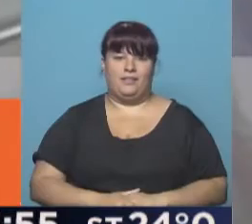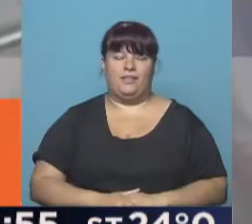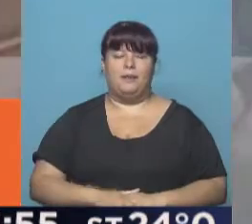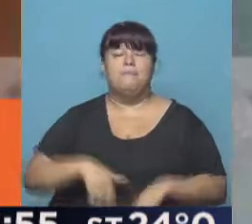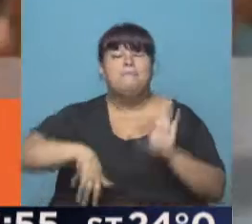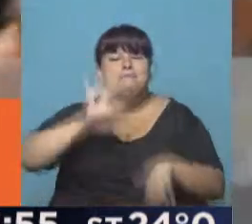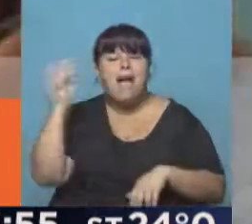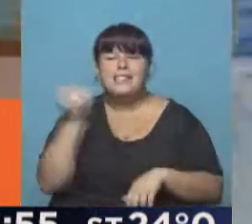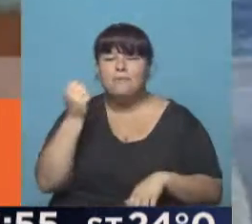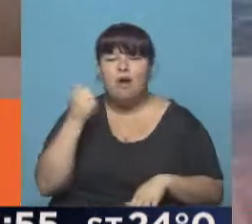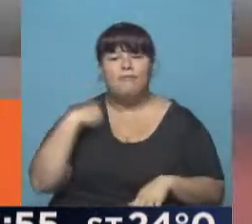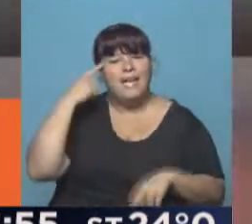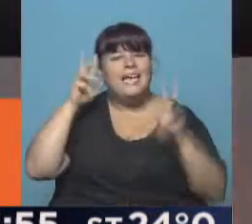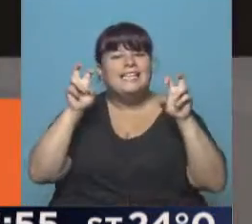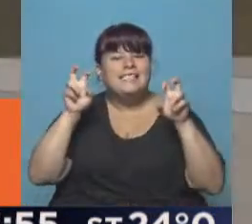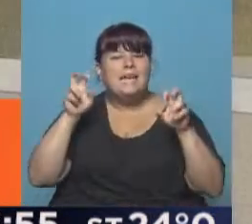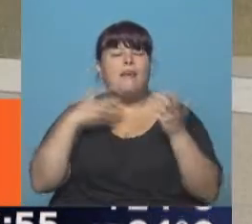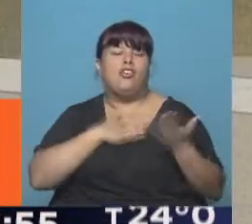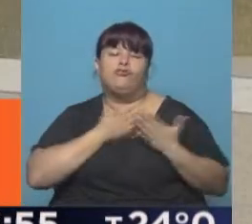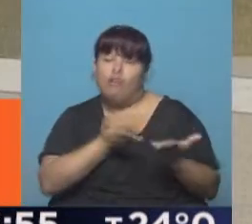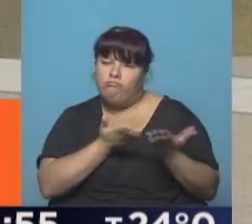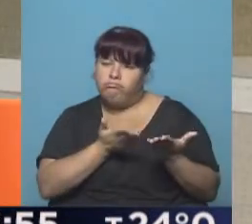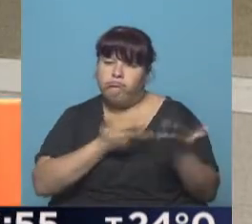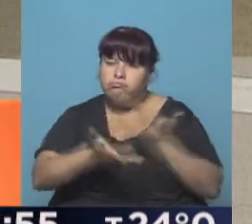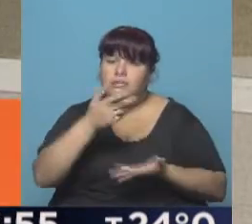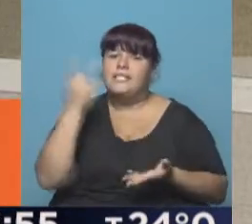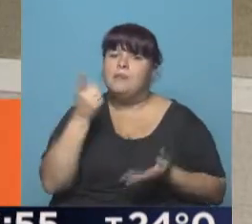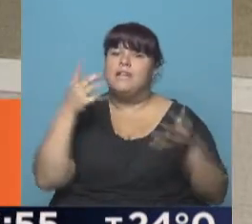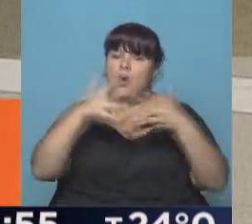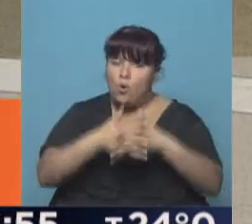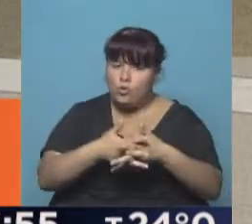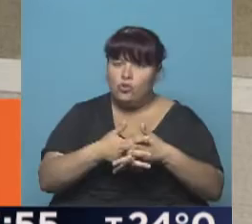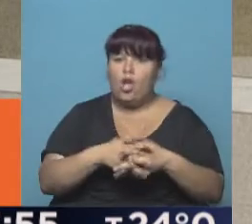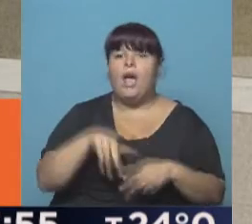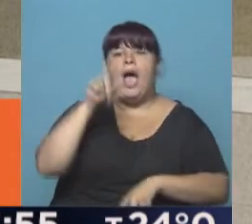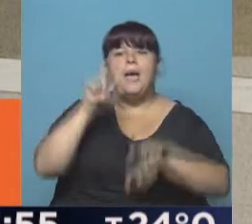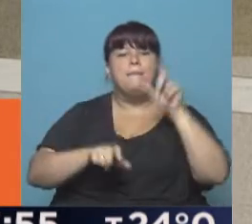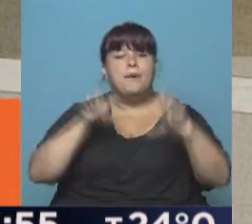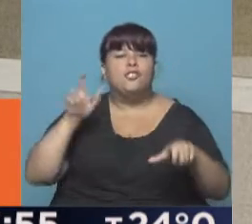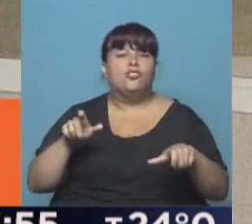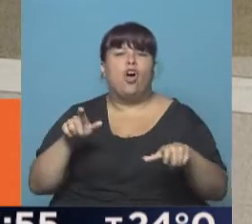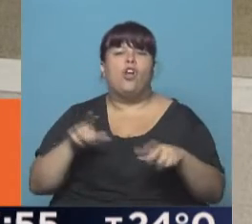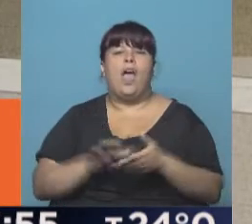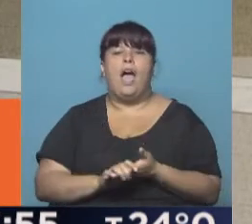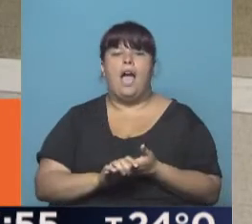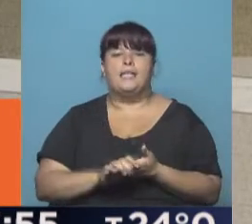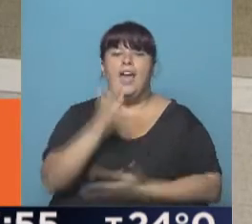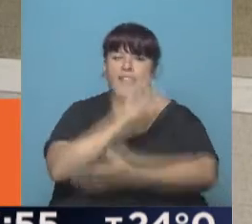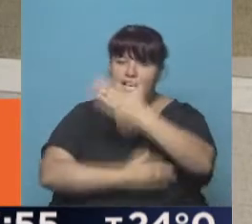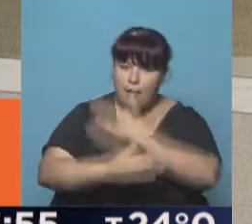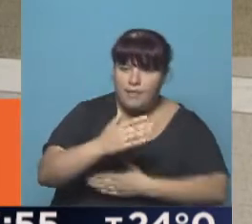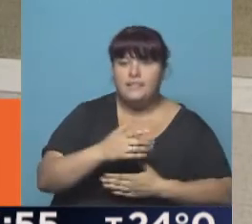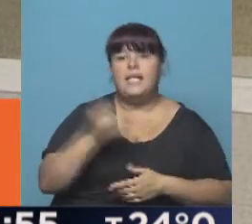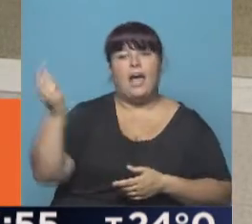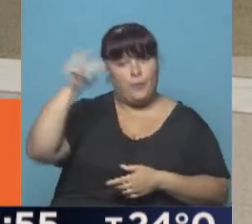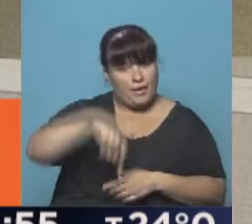más importante creo que es el tema de la solidaridad. Y también va a ser inclusivo porque va a haber gente de... con discapacidad que